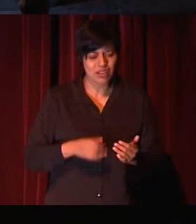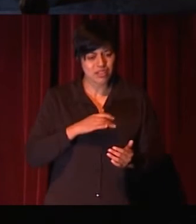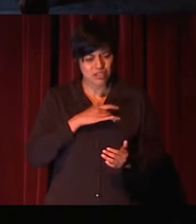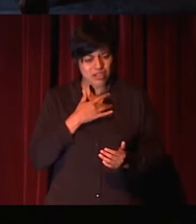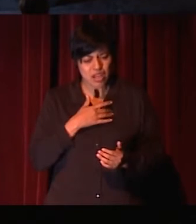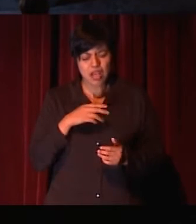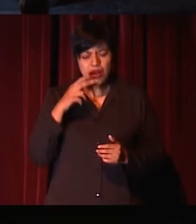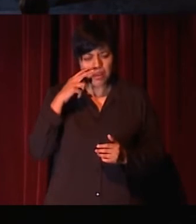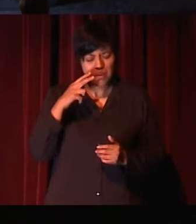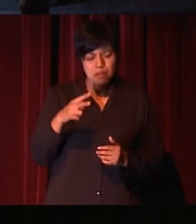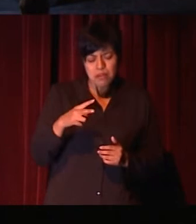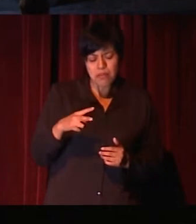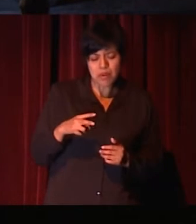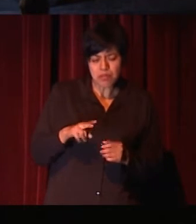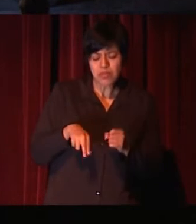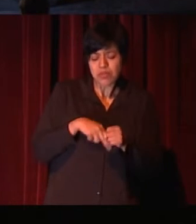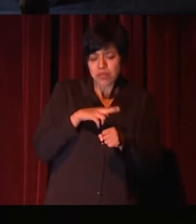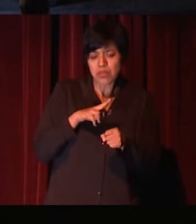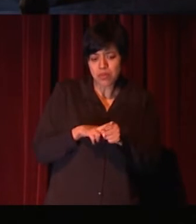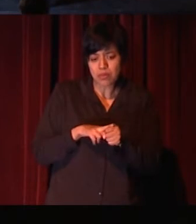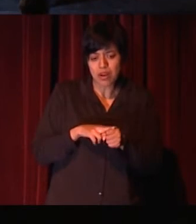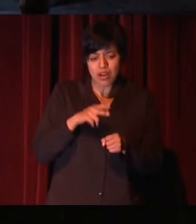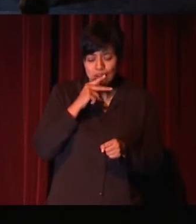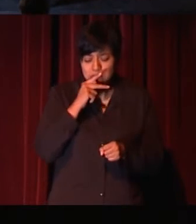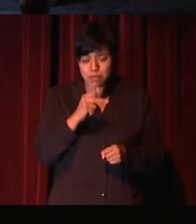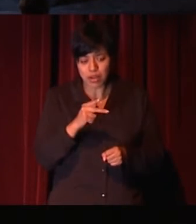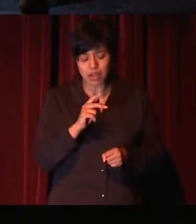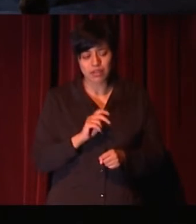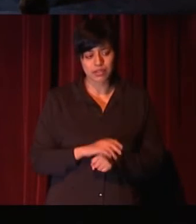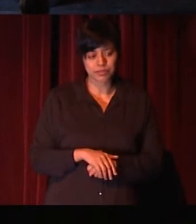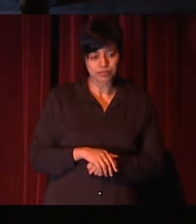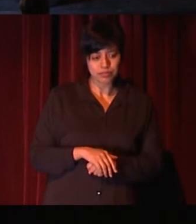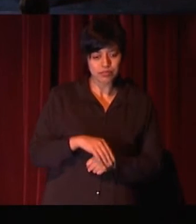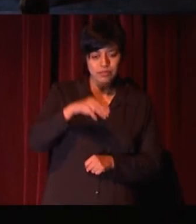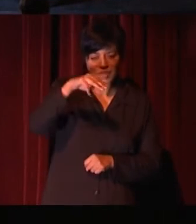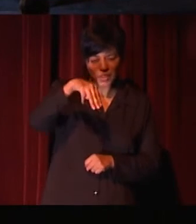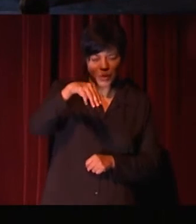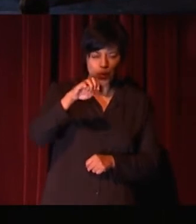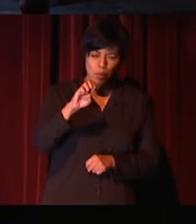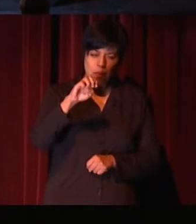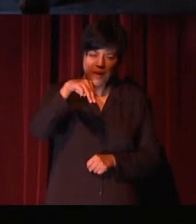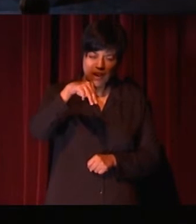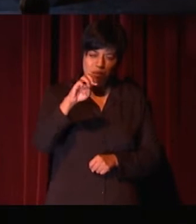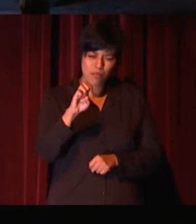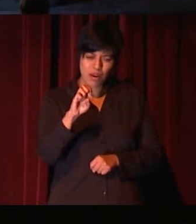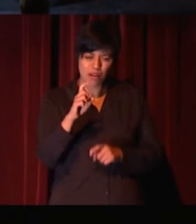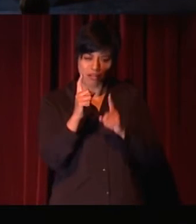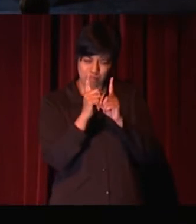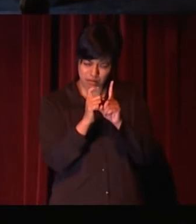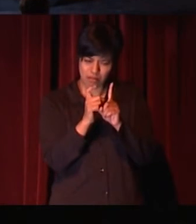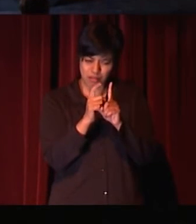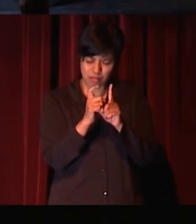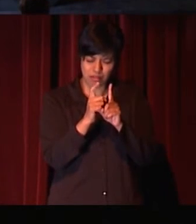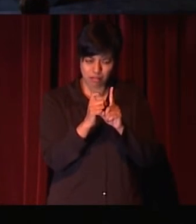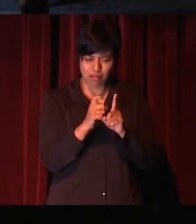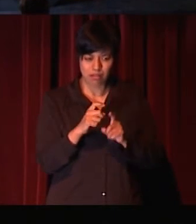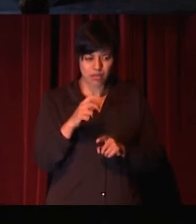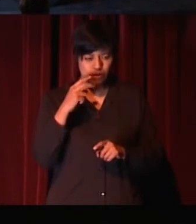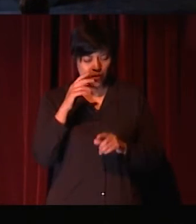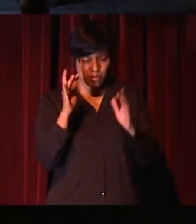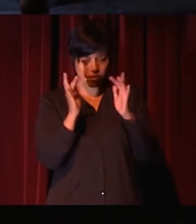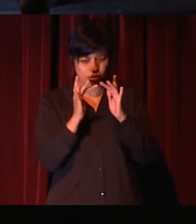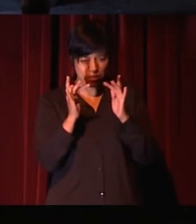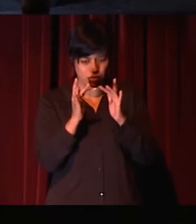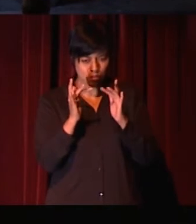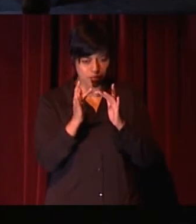normalizar estos comentarios y bueno hay un meme que he visto mucho últimamente en internet que hice yo